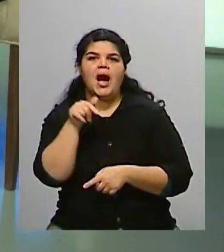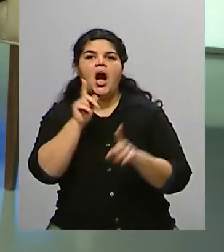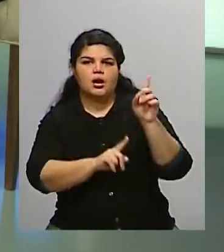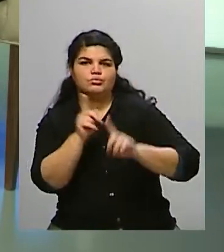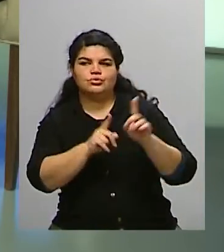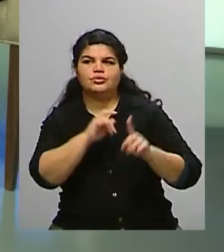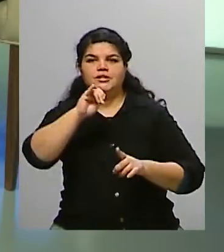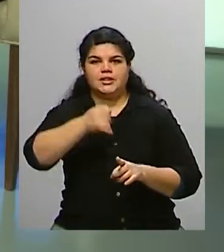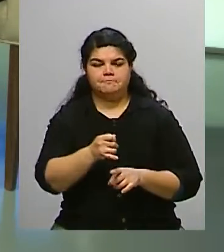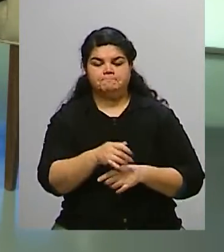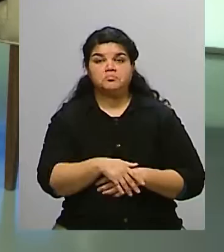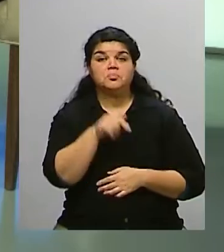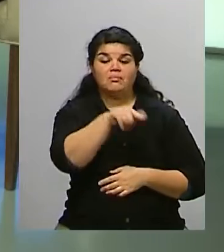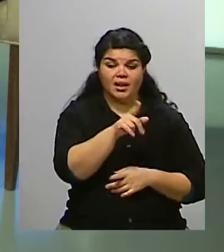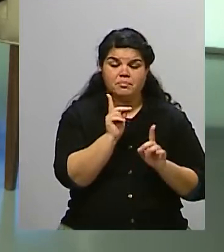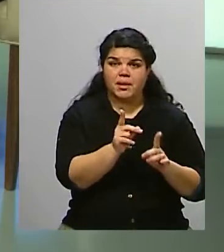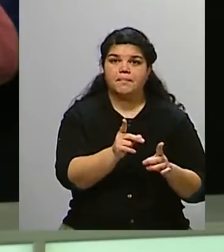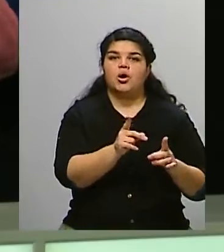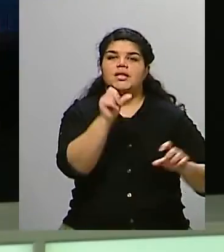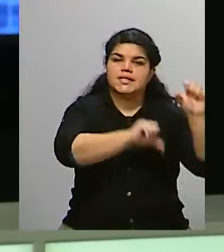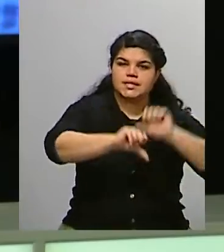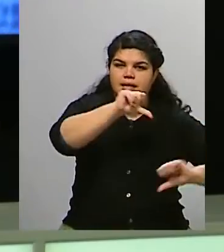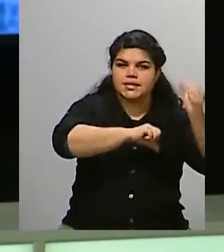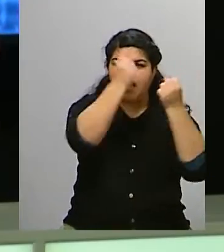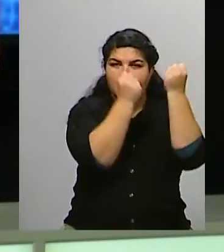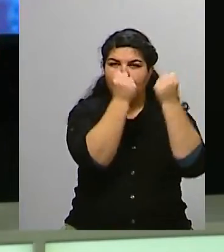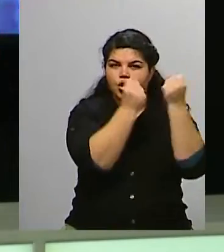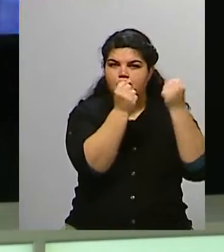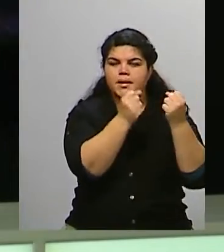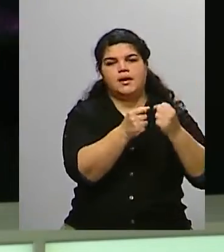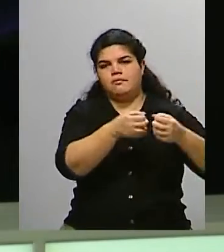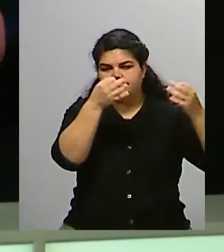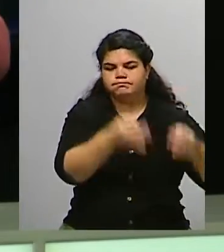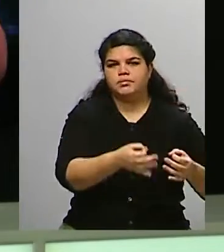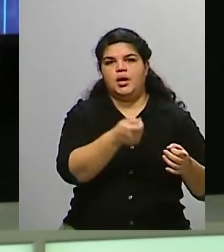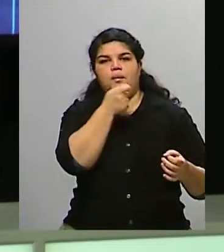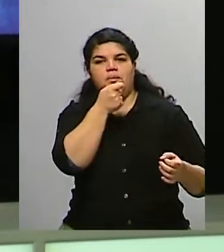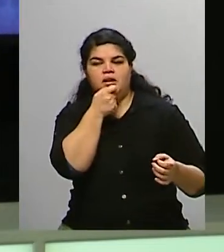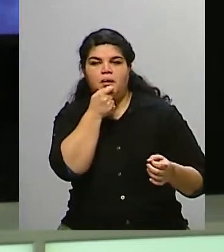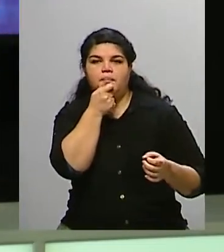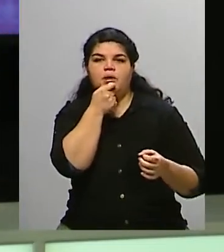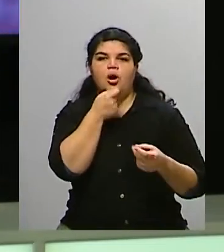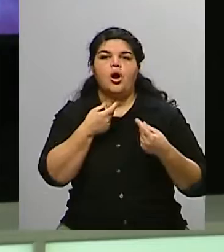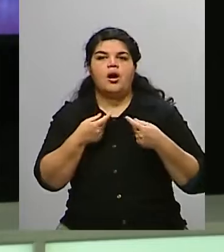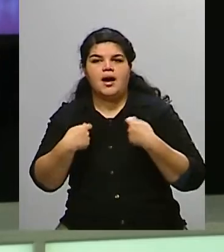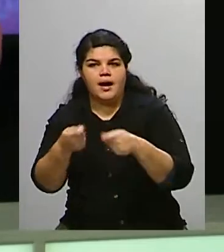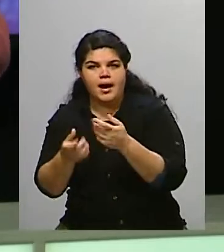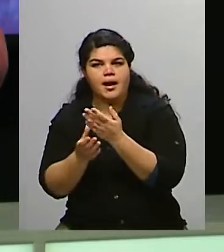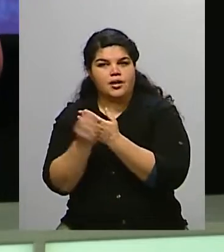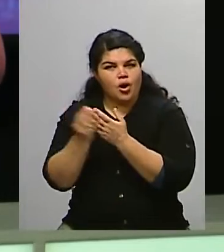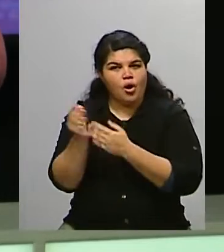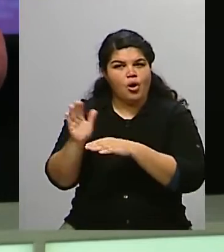de la economía, de las ciencias económicas, pero ya a usar métodos específicos para la salud, como el costo-efectividad, que aparecen cosas muy particulares de la economía